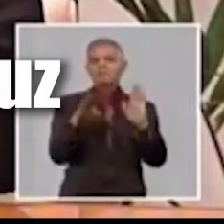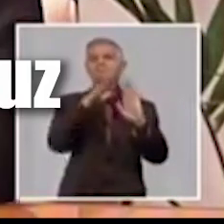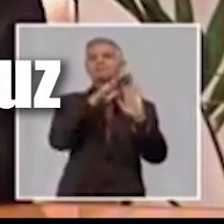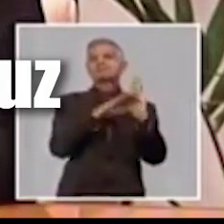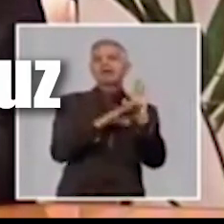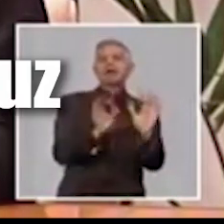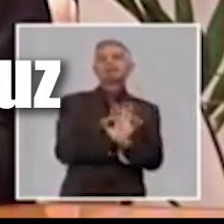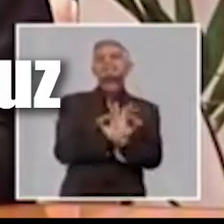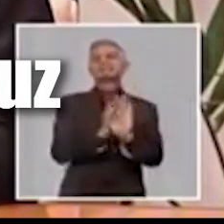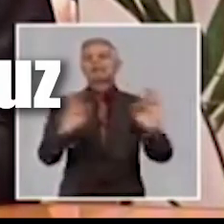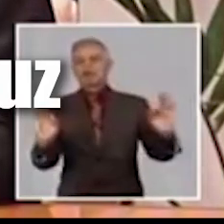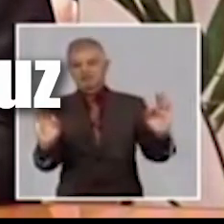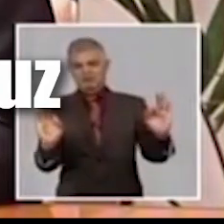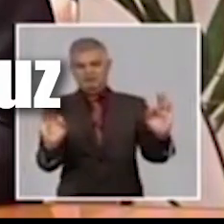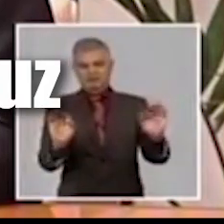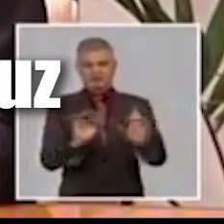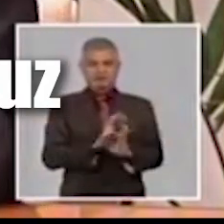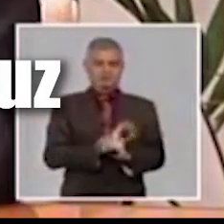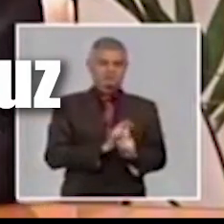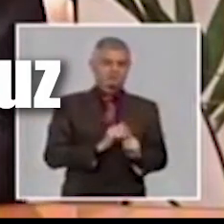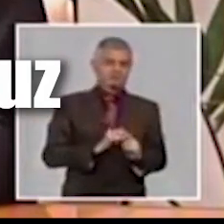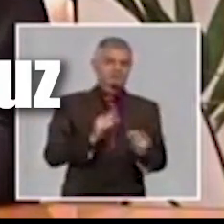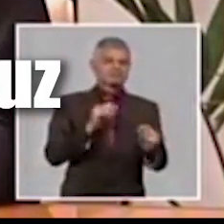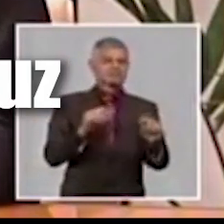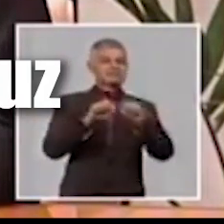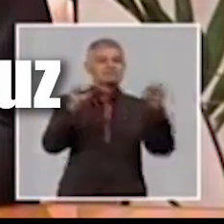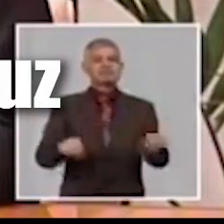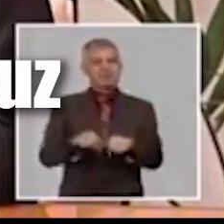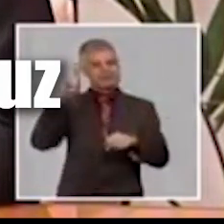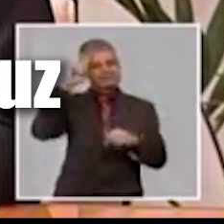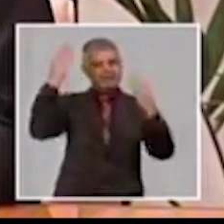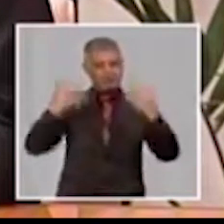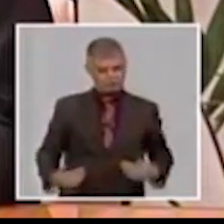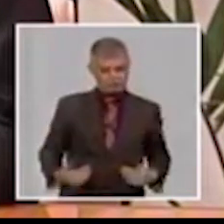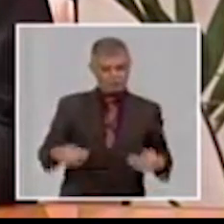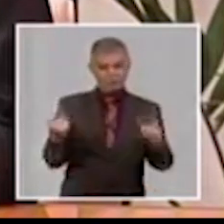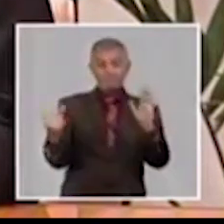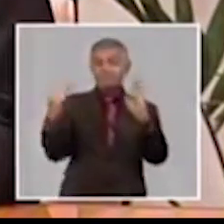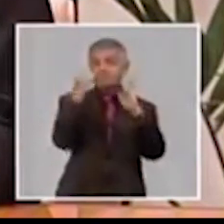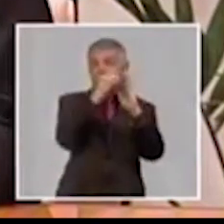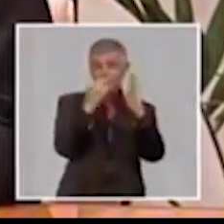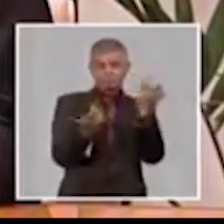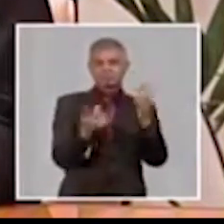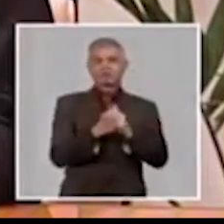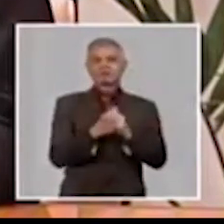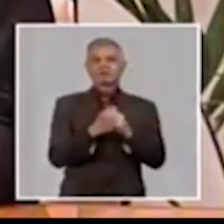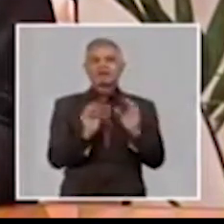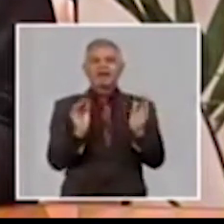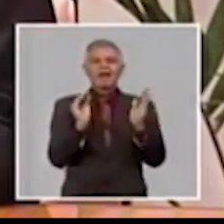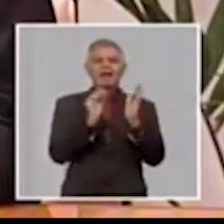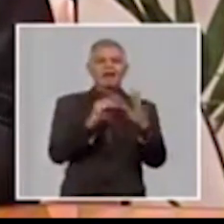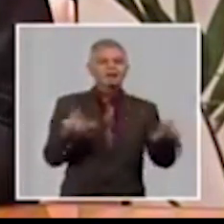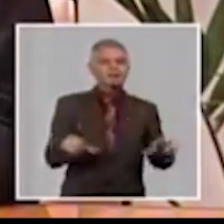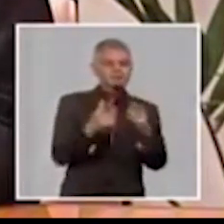Cruz explicó que la implementación de las medidas estará acompañada por un protocolo de salud. El establecimiento de